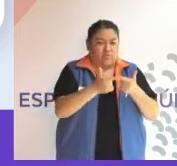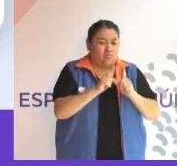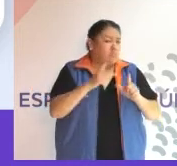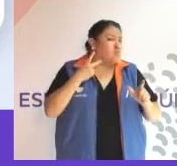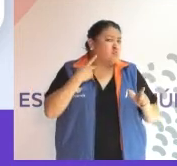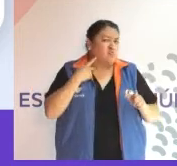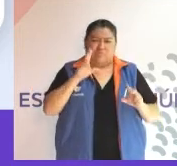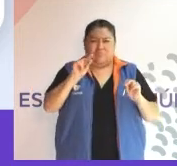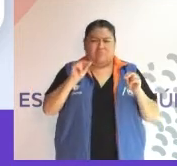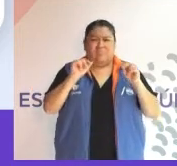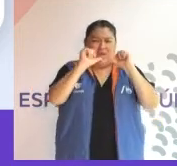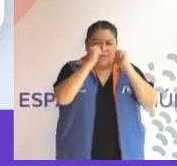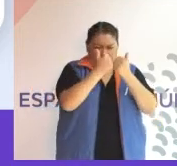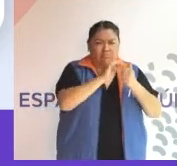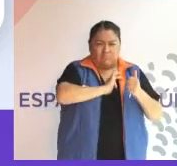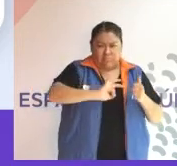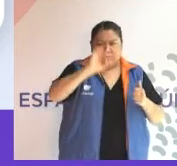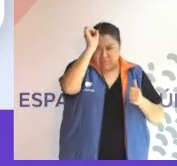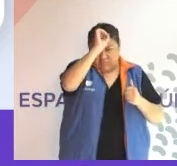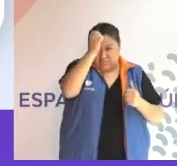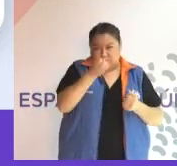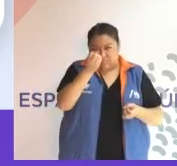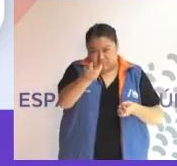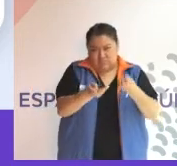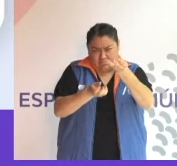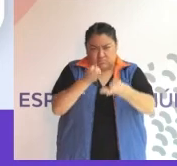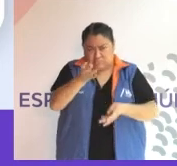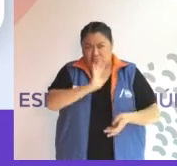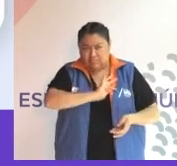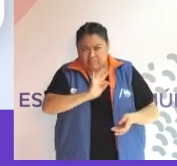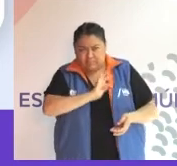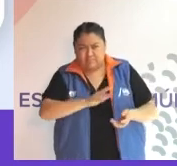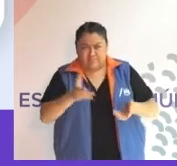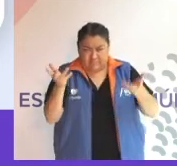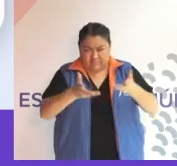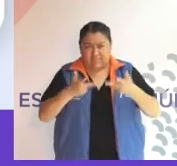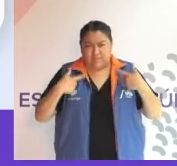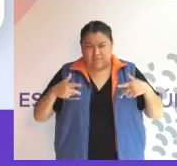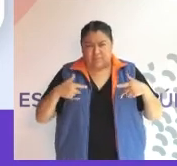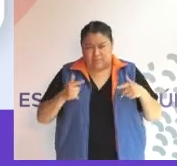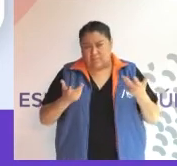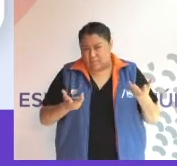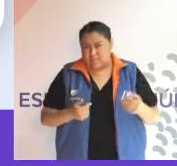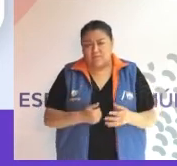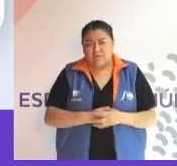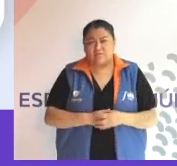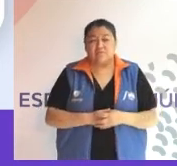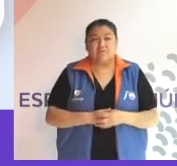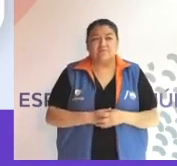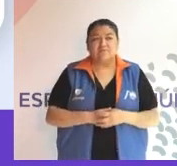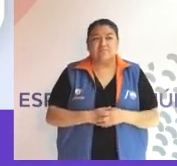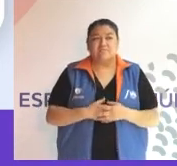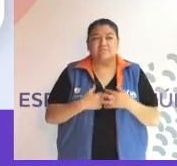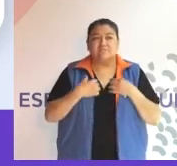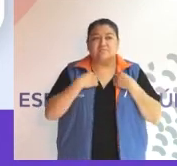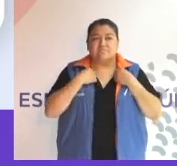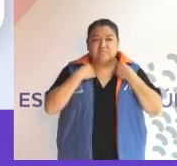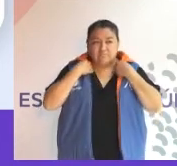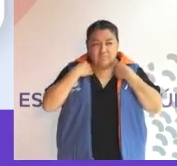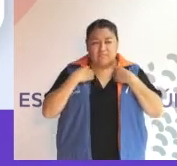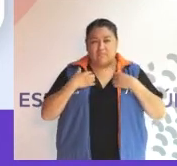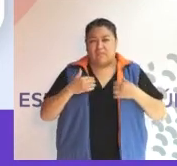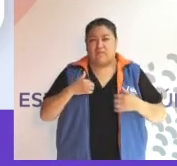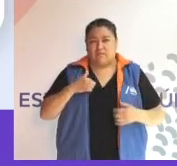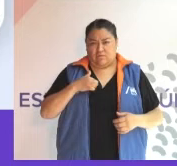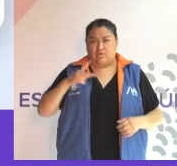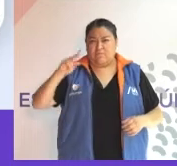sino de la sociedad civil, las que, donde se moviliza la ciudadanía. Y, digamos, lo dejo como una